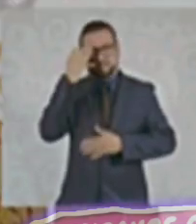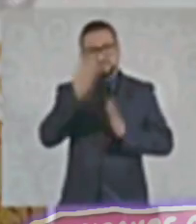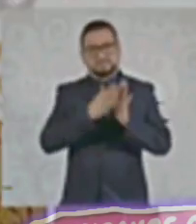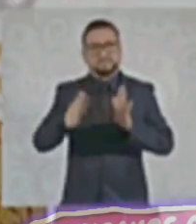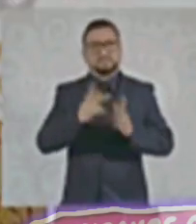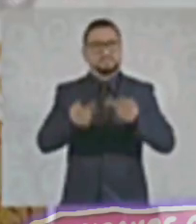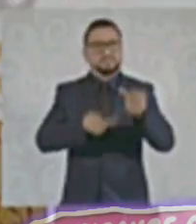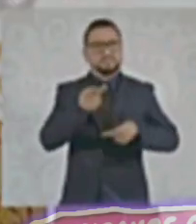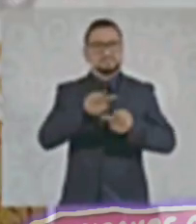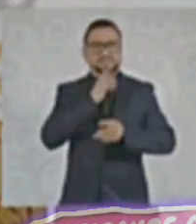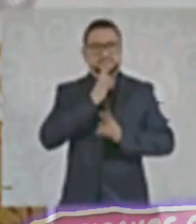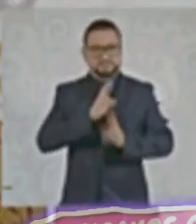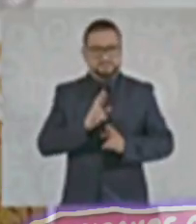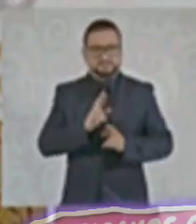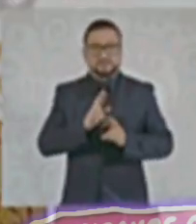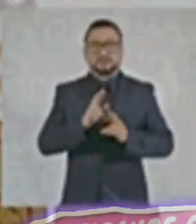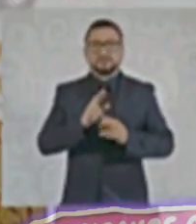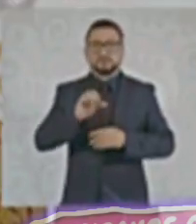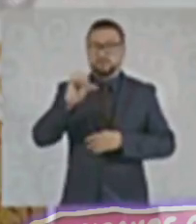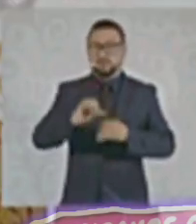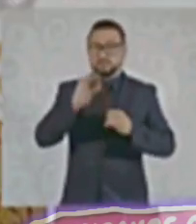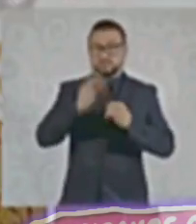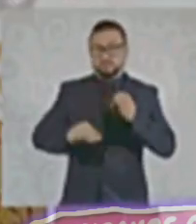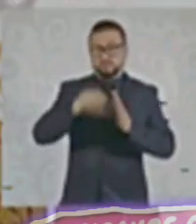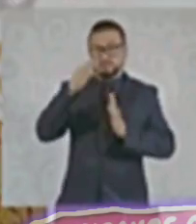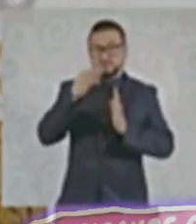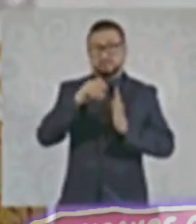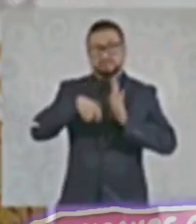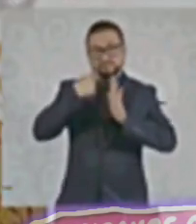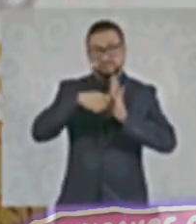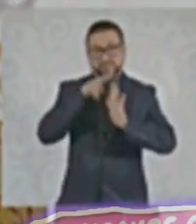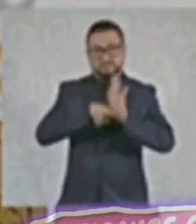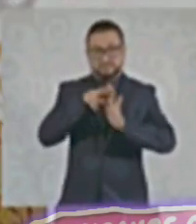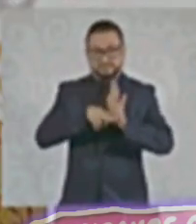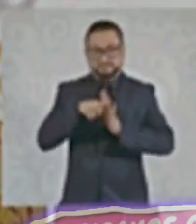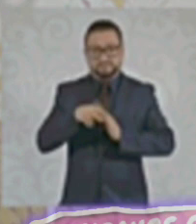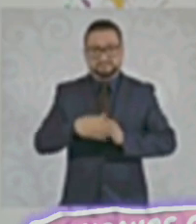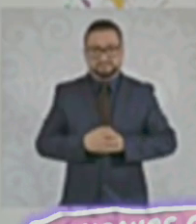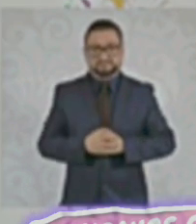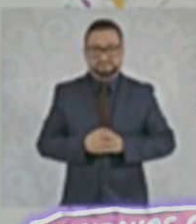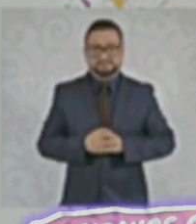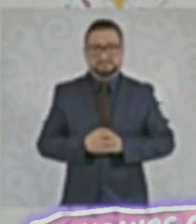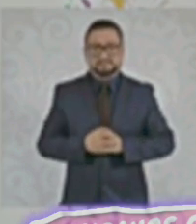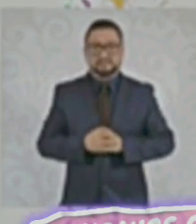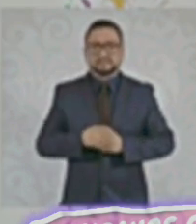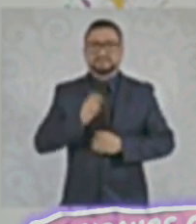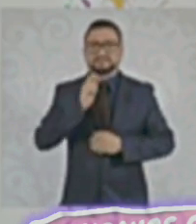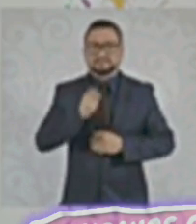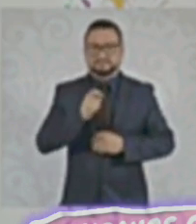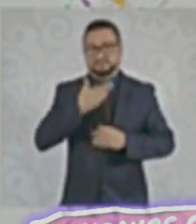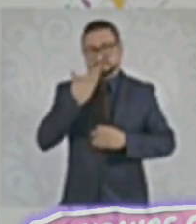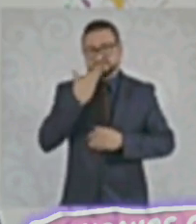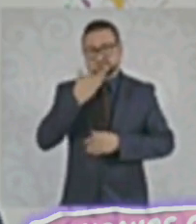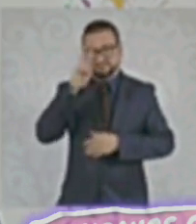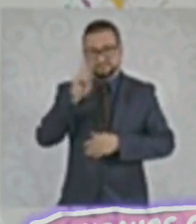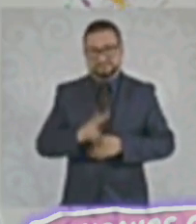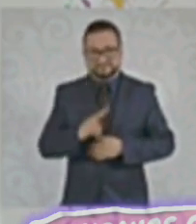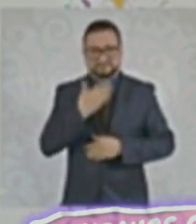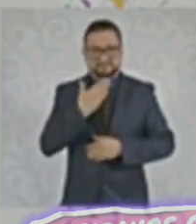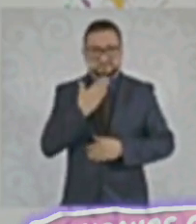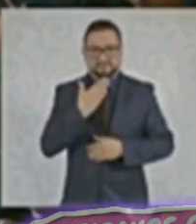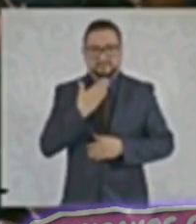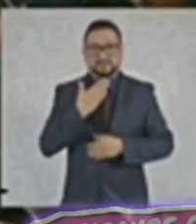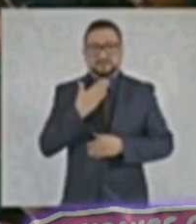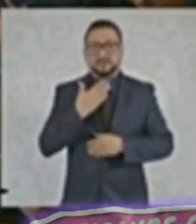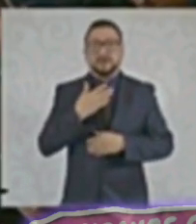y vamos a cerrar hoy con otro video de Suave Patria, que son todos los viernes. Entonces vamos